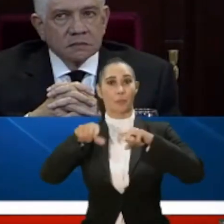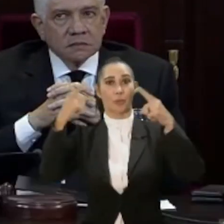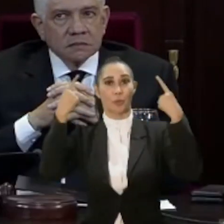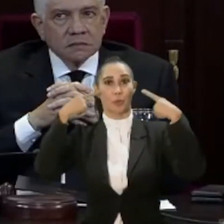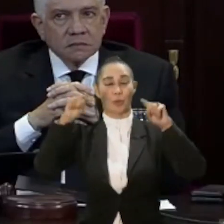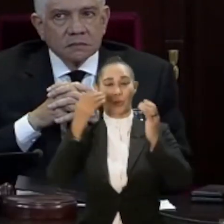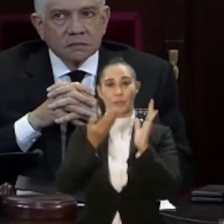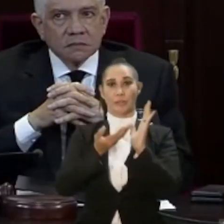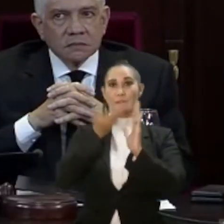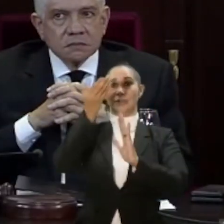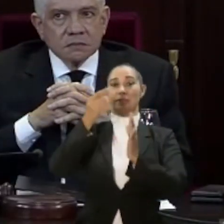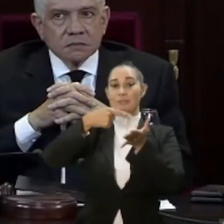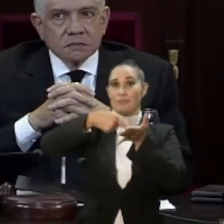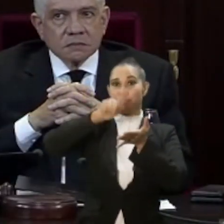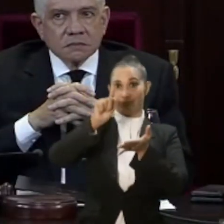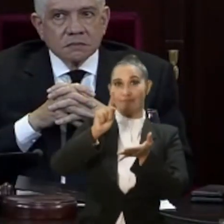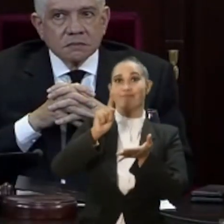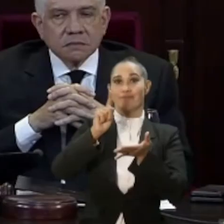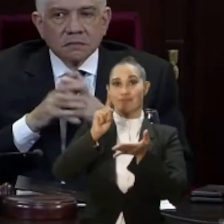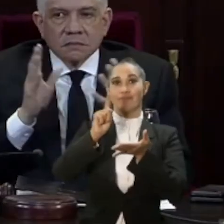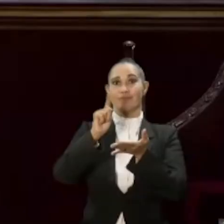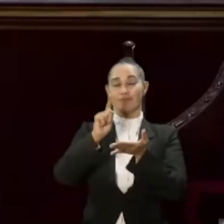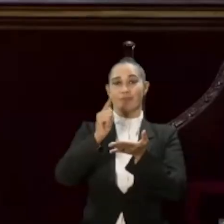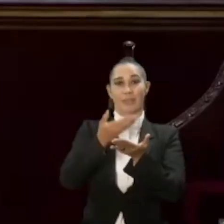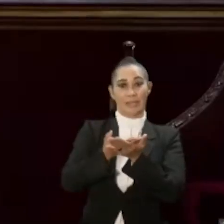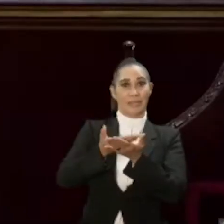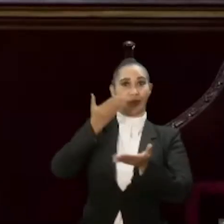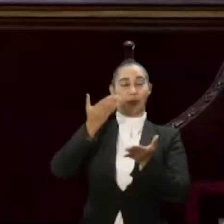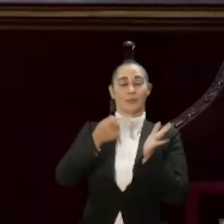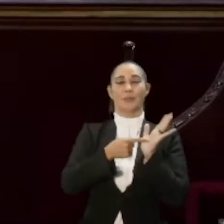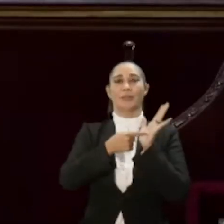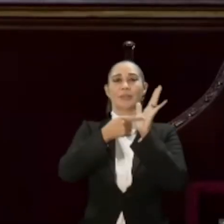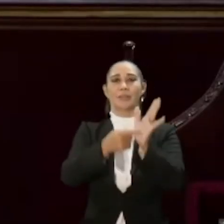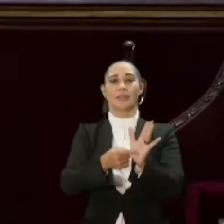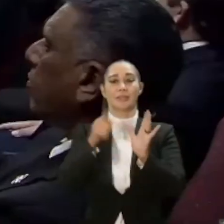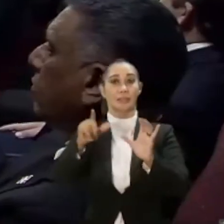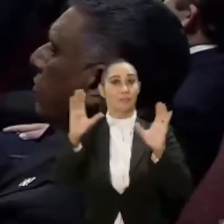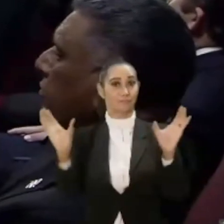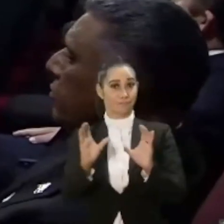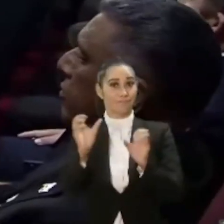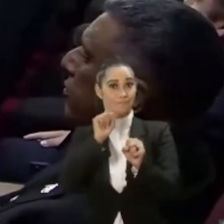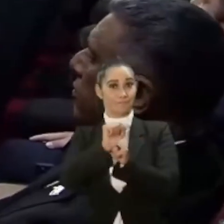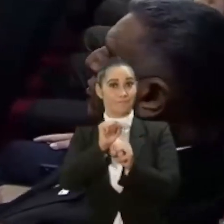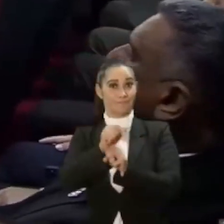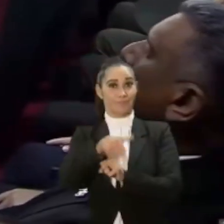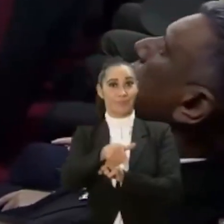este nivel de calificación. Y esta acción